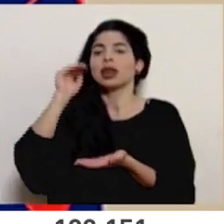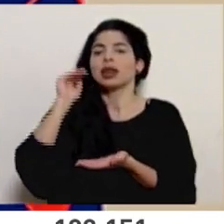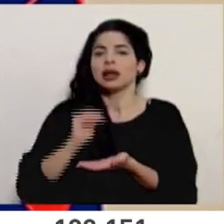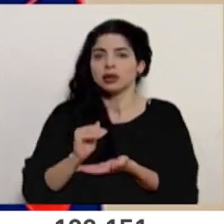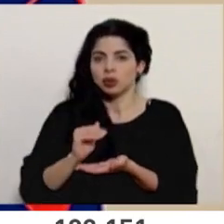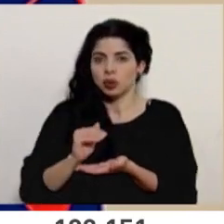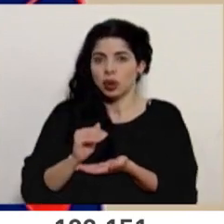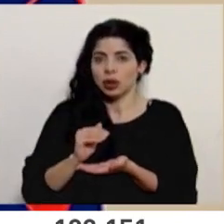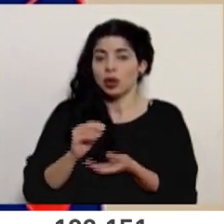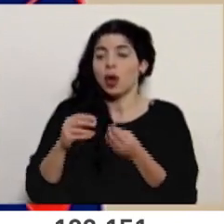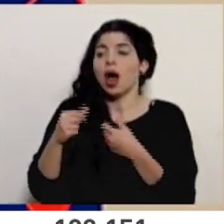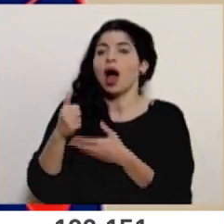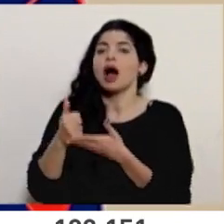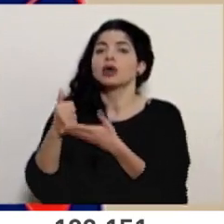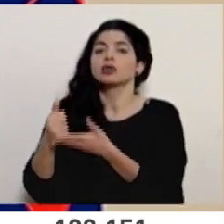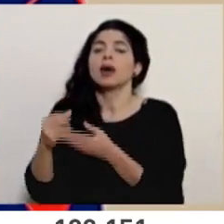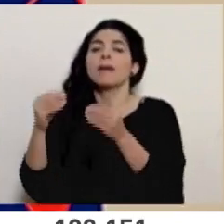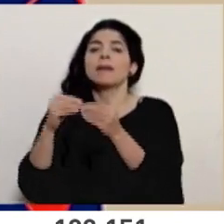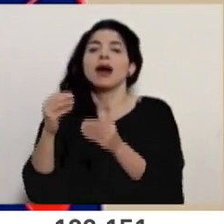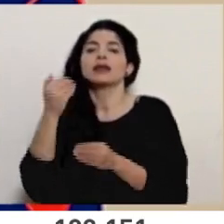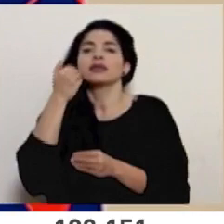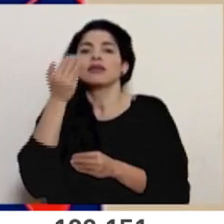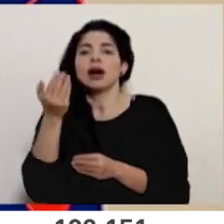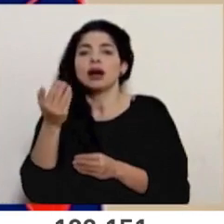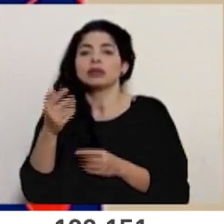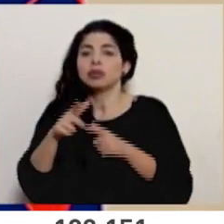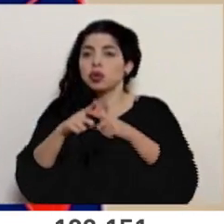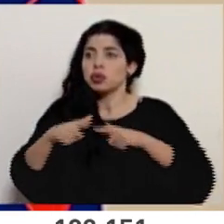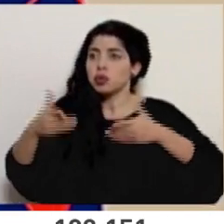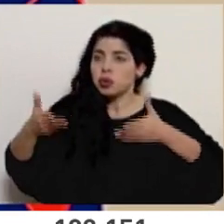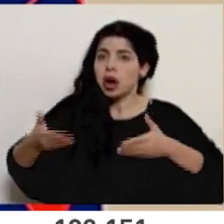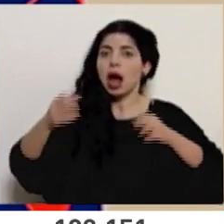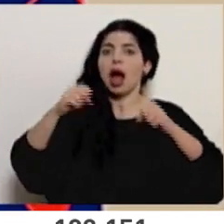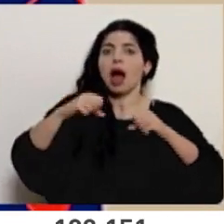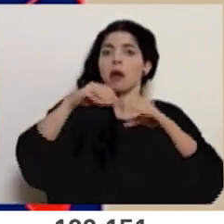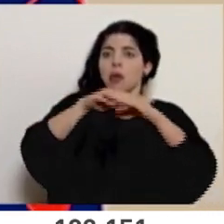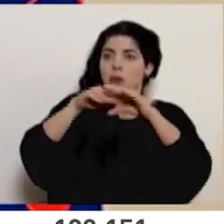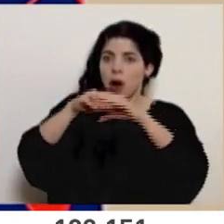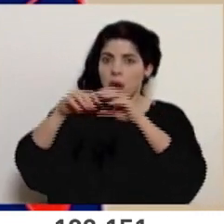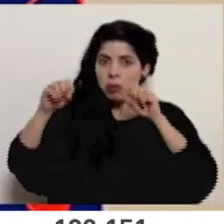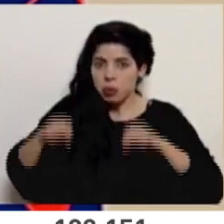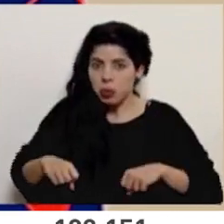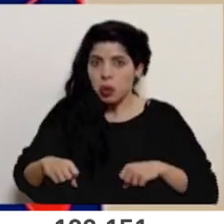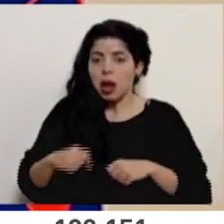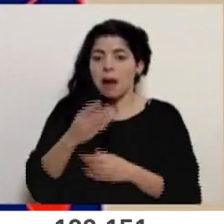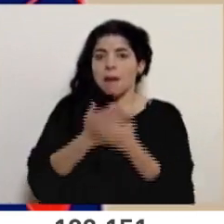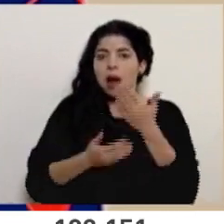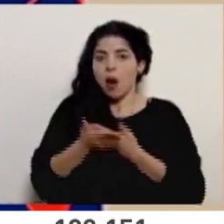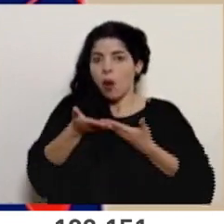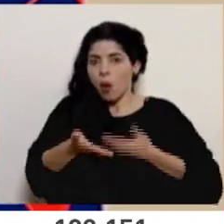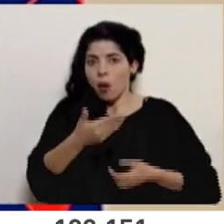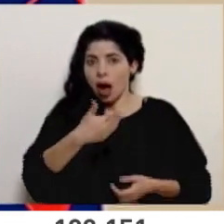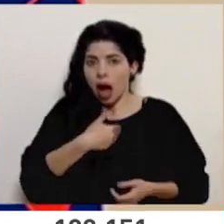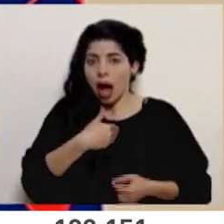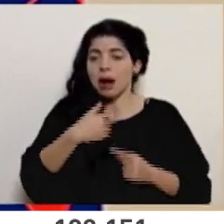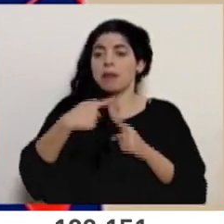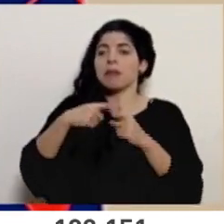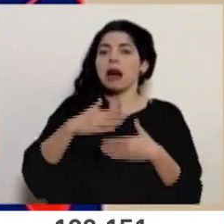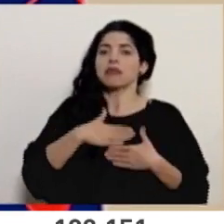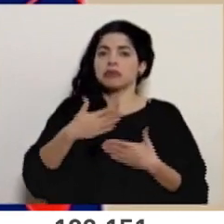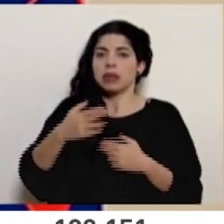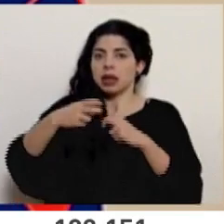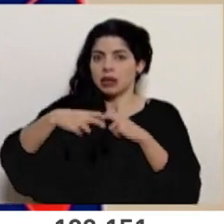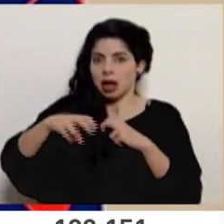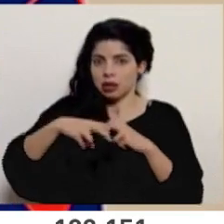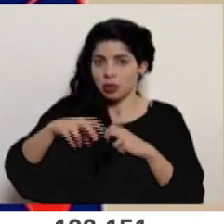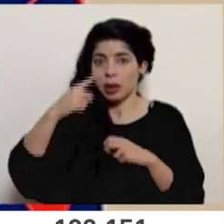y facilitando instalaciones, centro de acopio, mano de obra y transporte para que